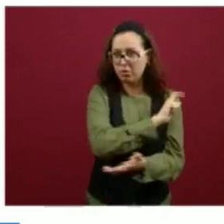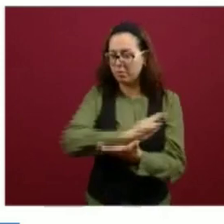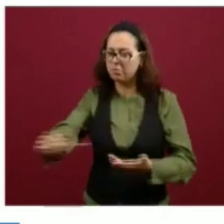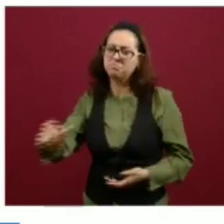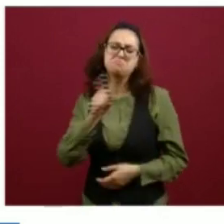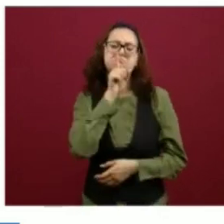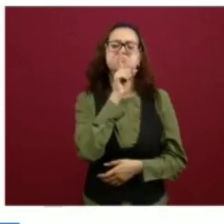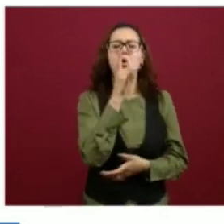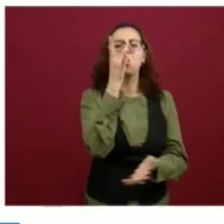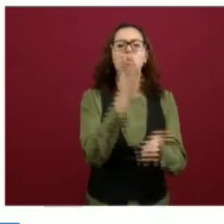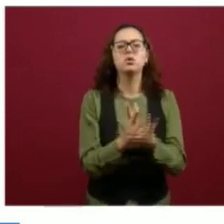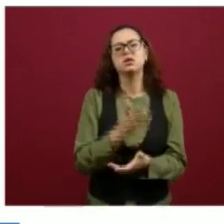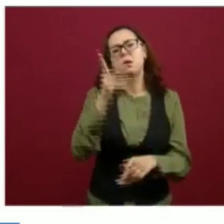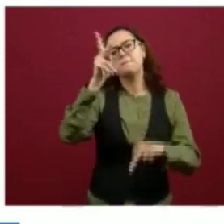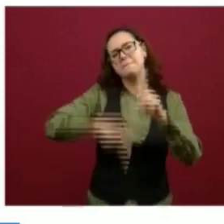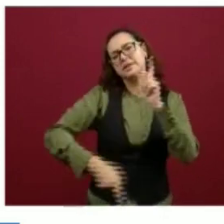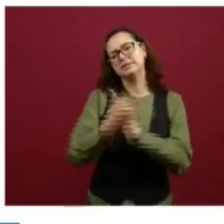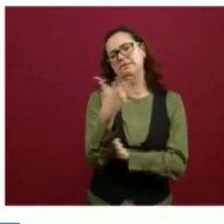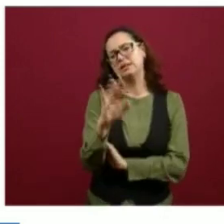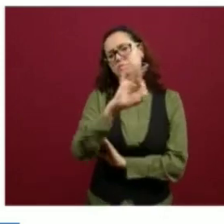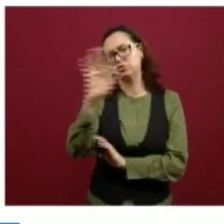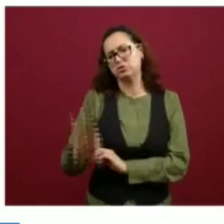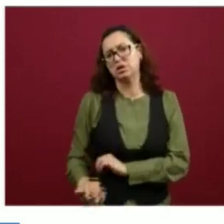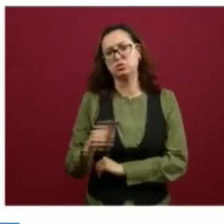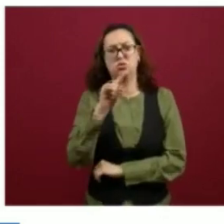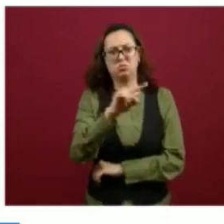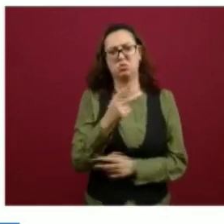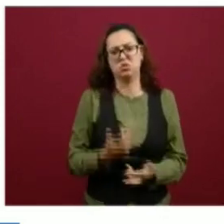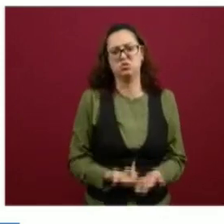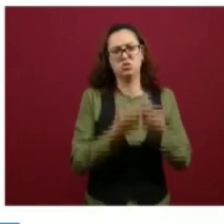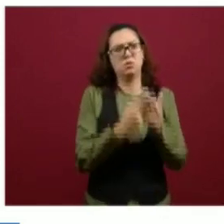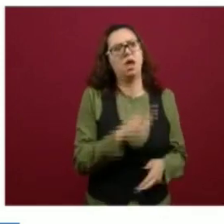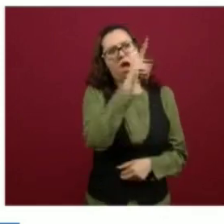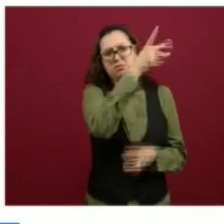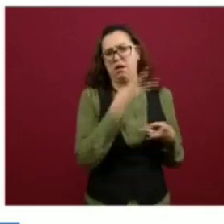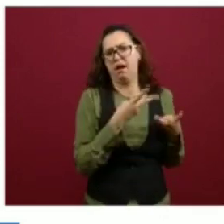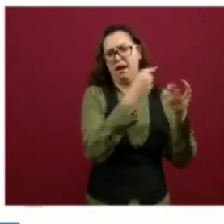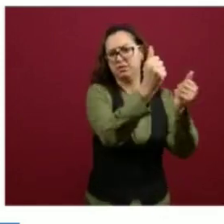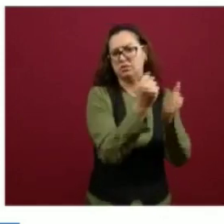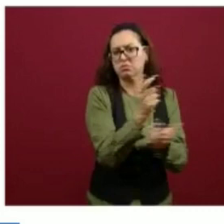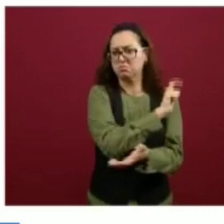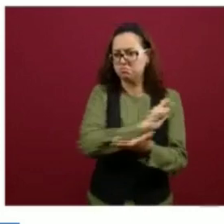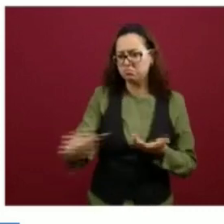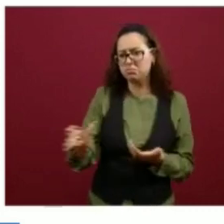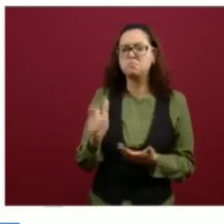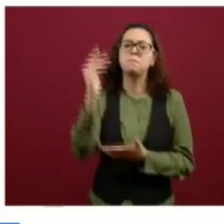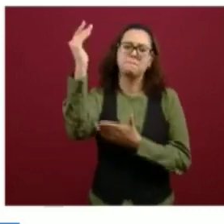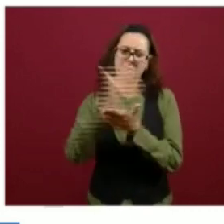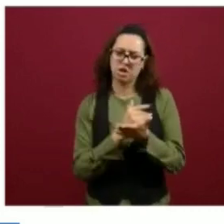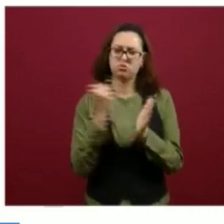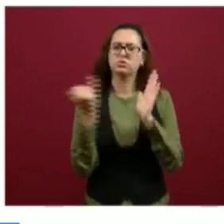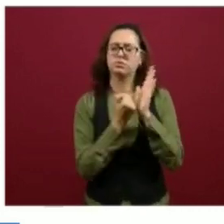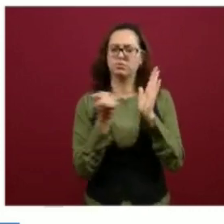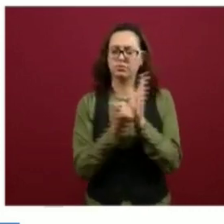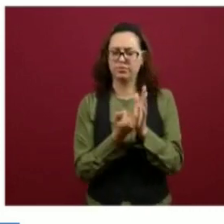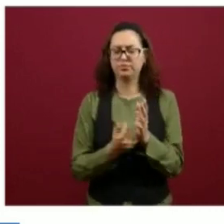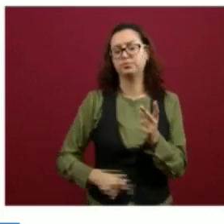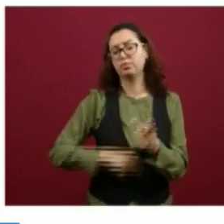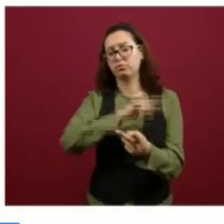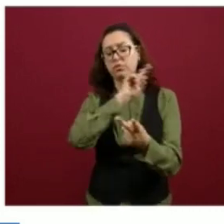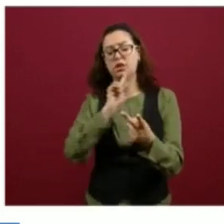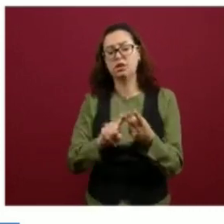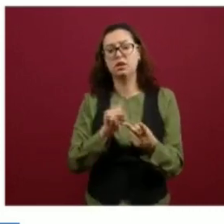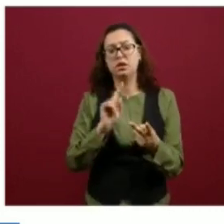verdad. Mandan un pedacito, el otro se queda allá. Entonces, lo que mandan, que les cueste menos. Segundo, que les sirva